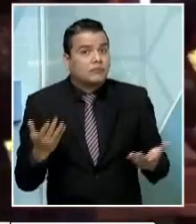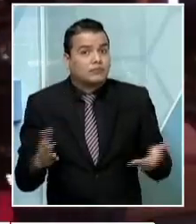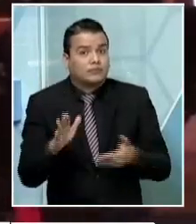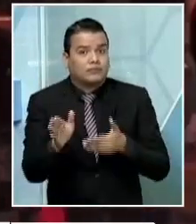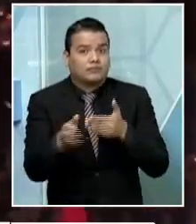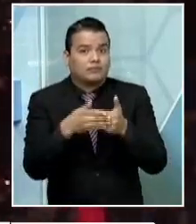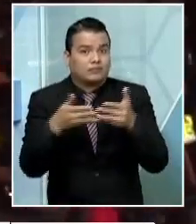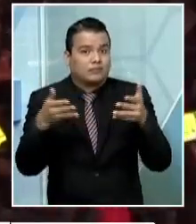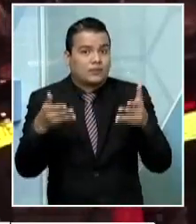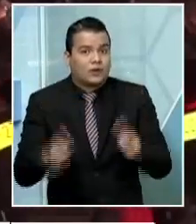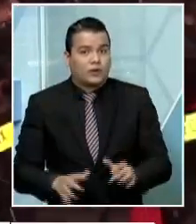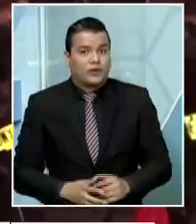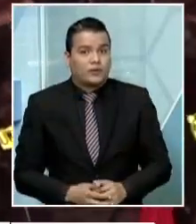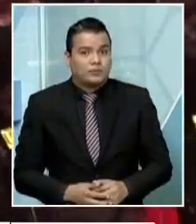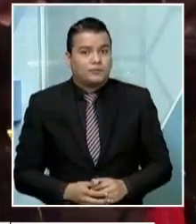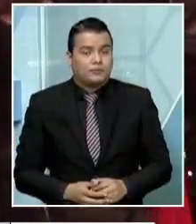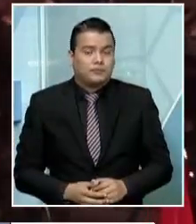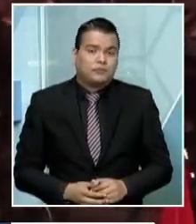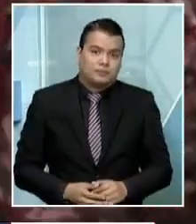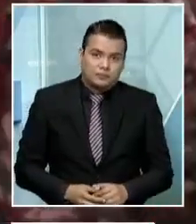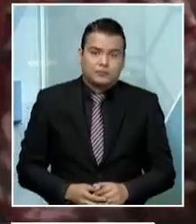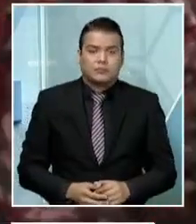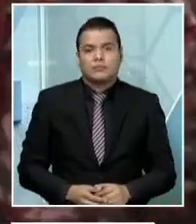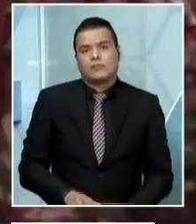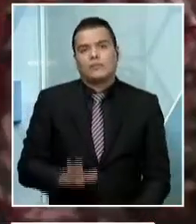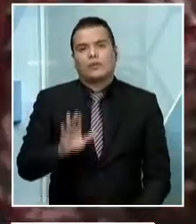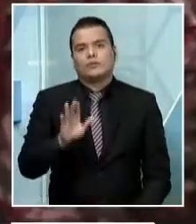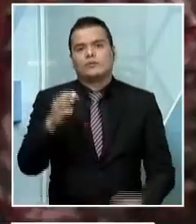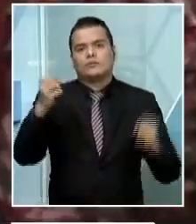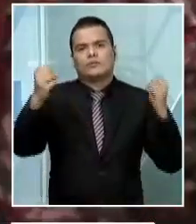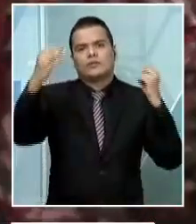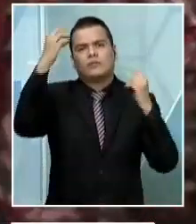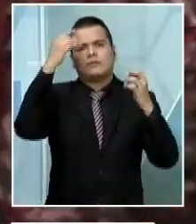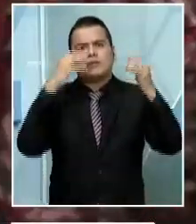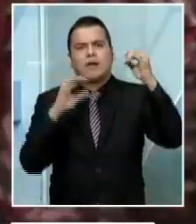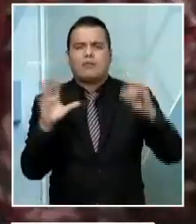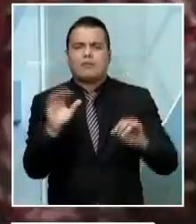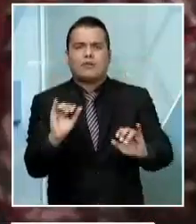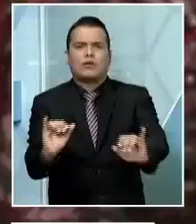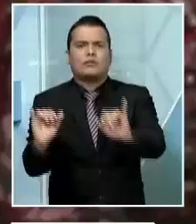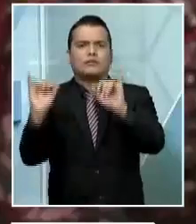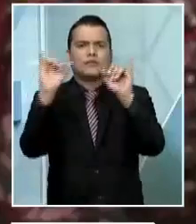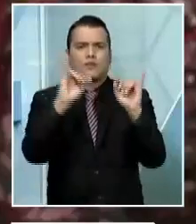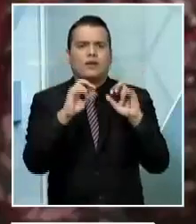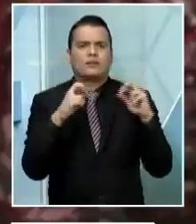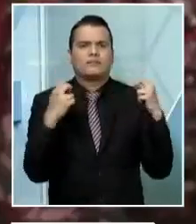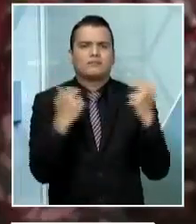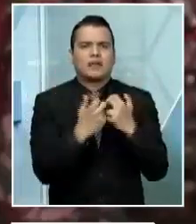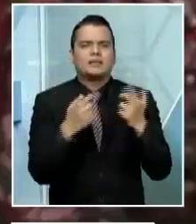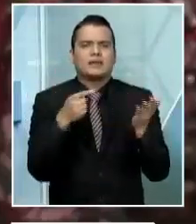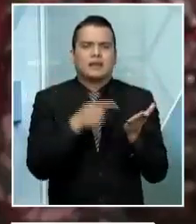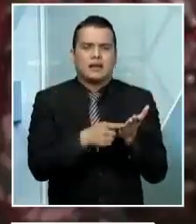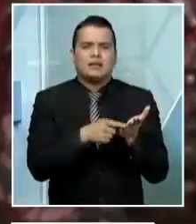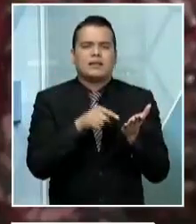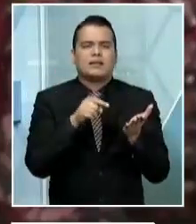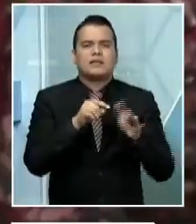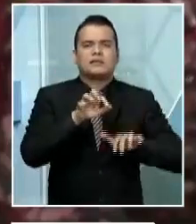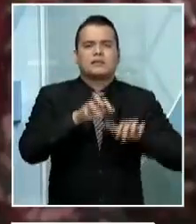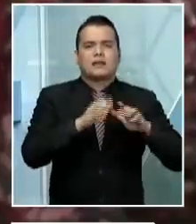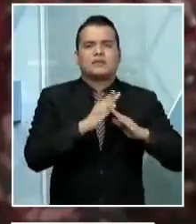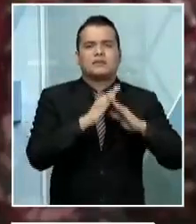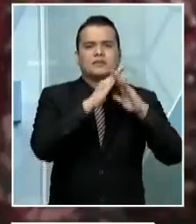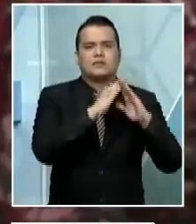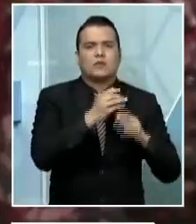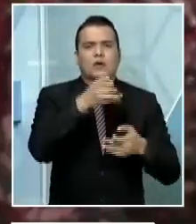sector de la economía. Pues mire, la unificación de la rumba es uno de los objetivos de esta mesa conformada por los secretarios de Seguridad